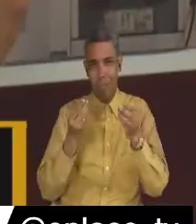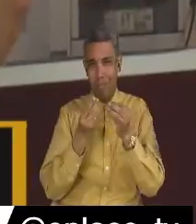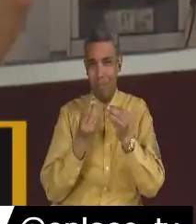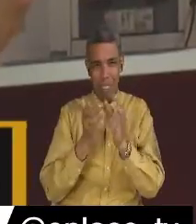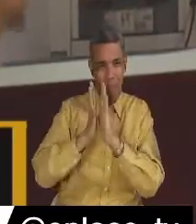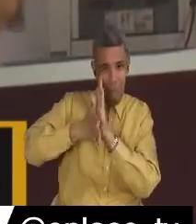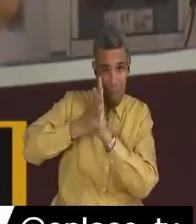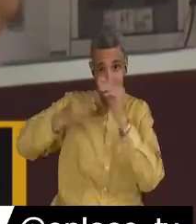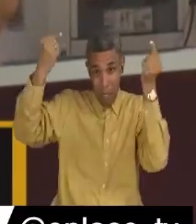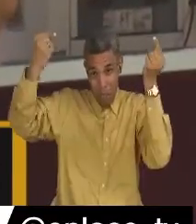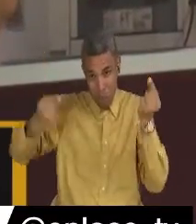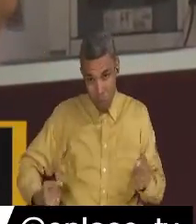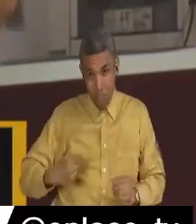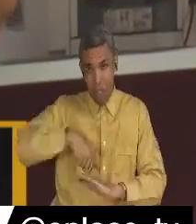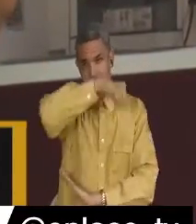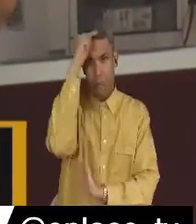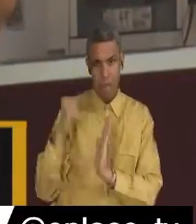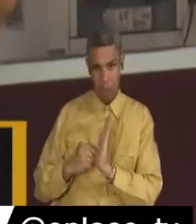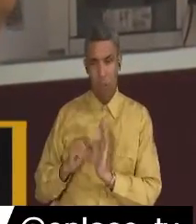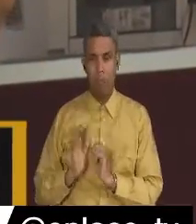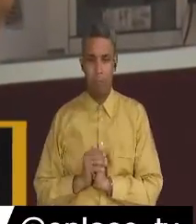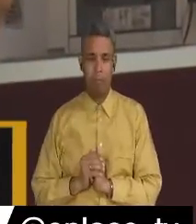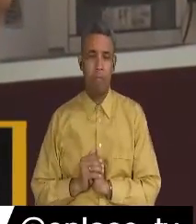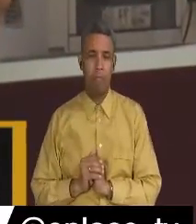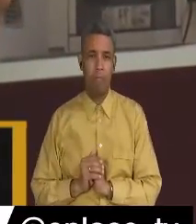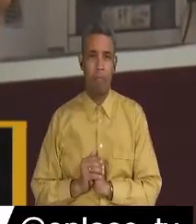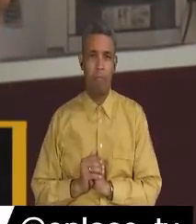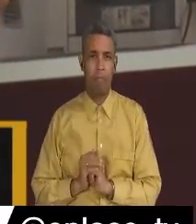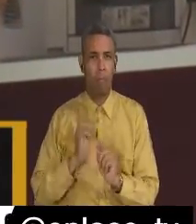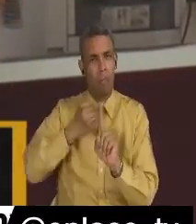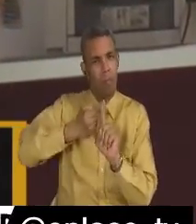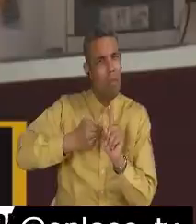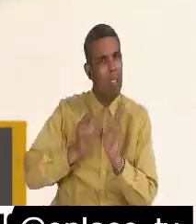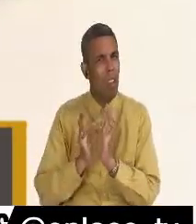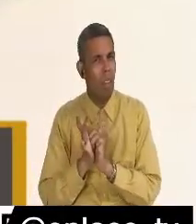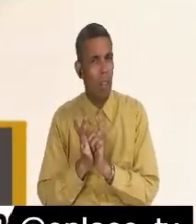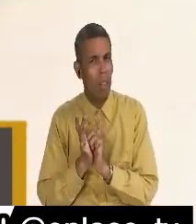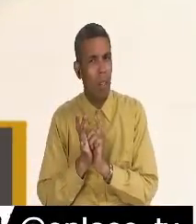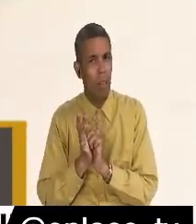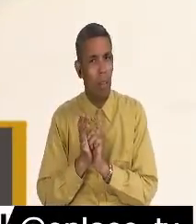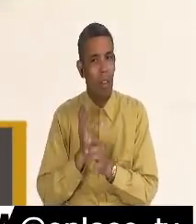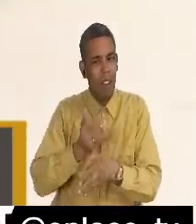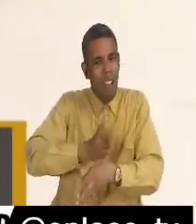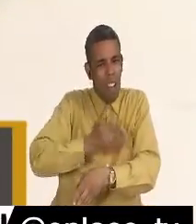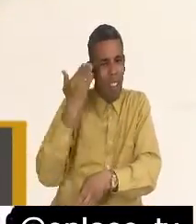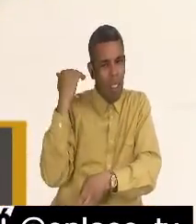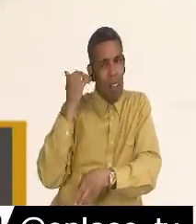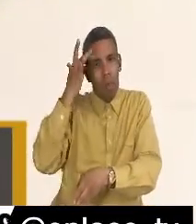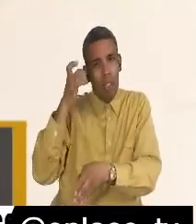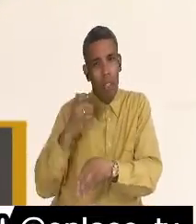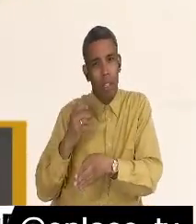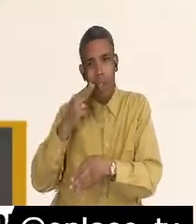esta gran rendición de cuentas en el mes de junio. Este año, por cambios en nuestra gestión,